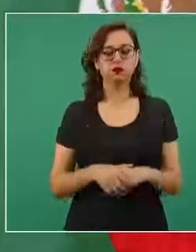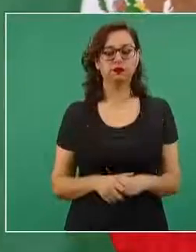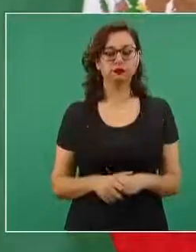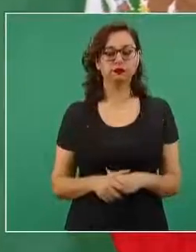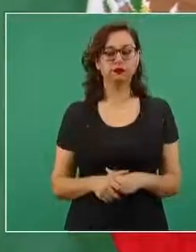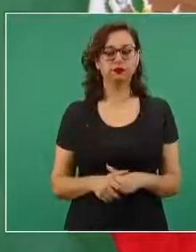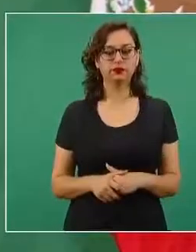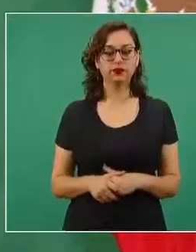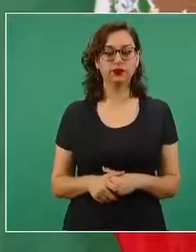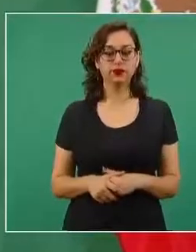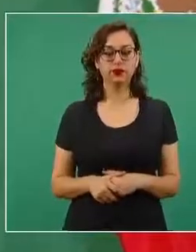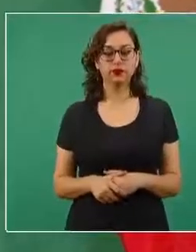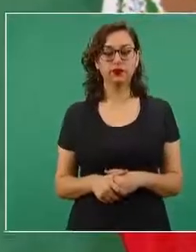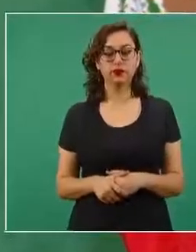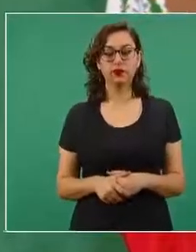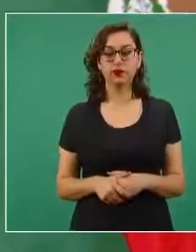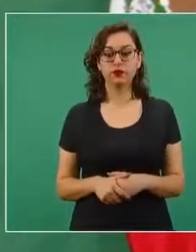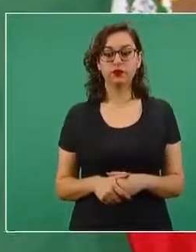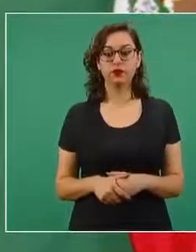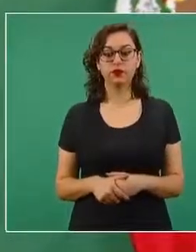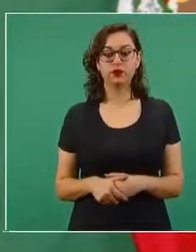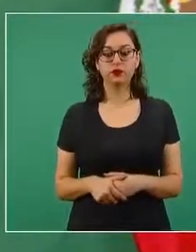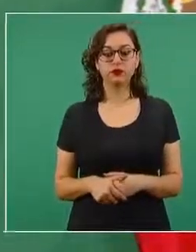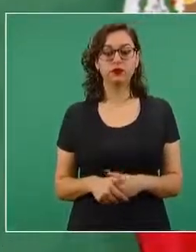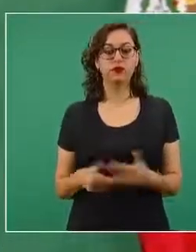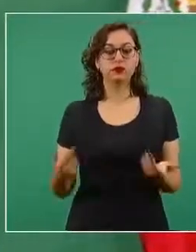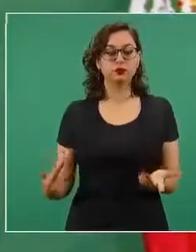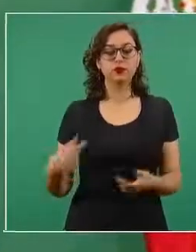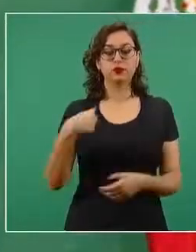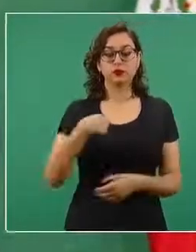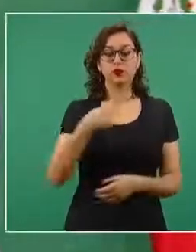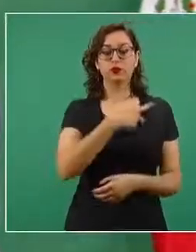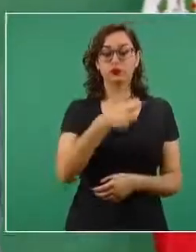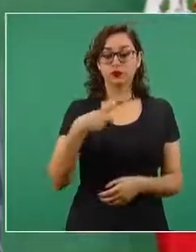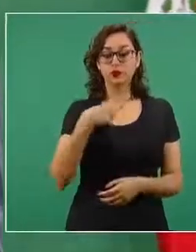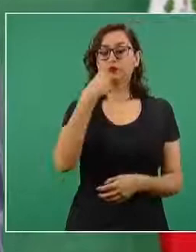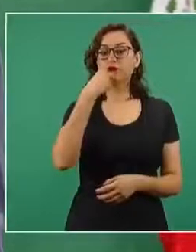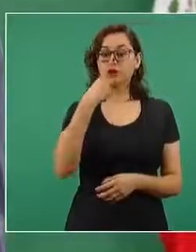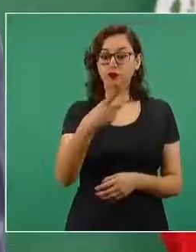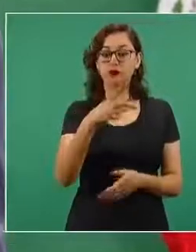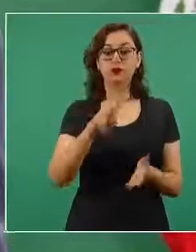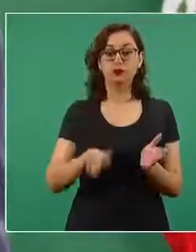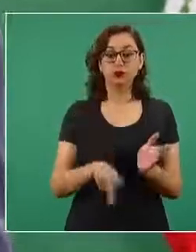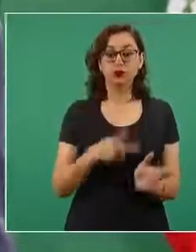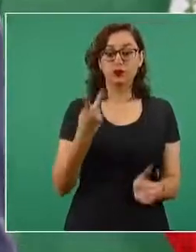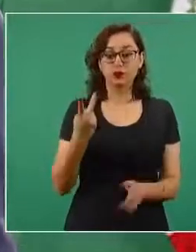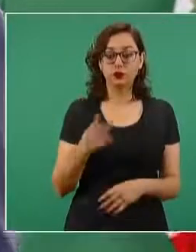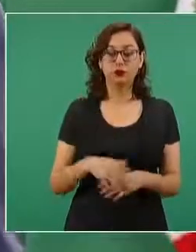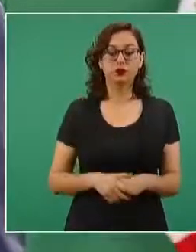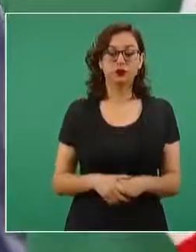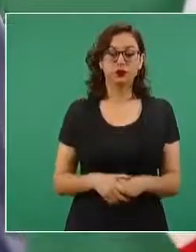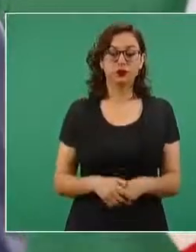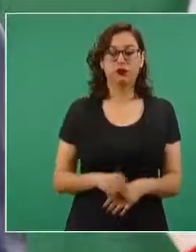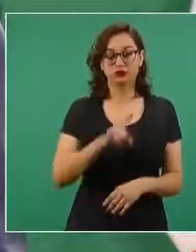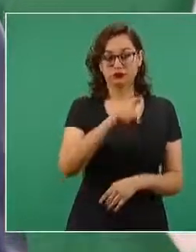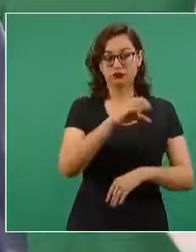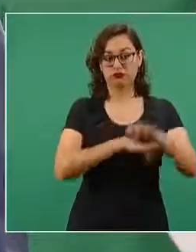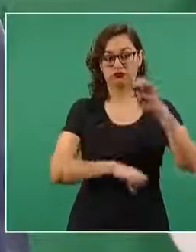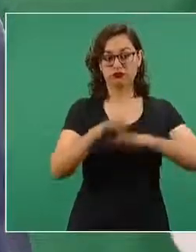Les comento de nuevo el caso de Iberdrola,